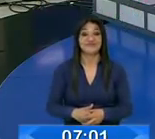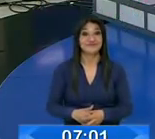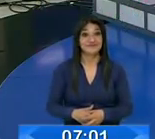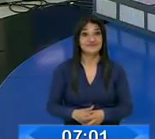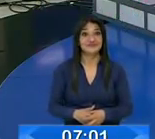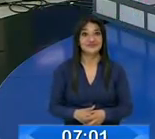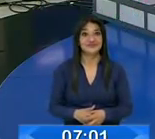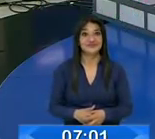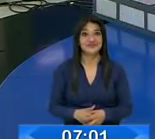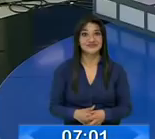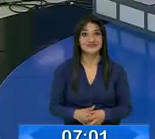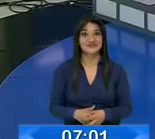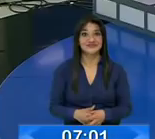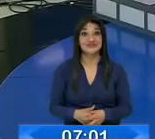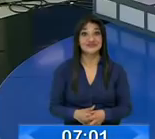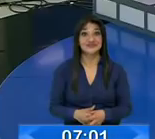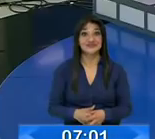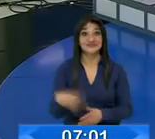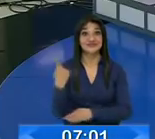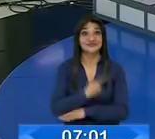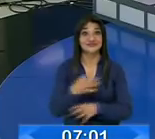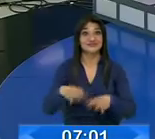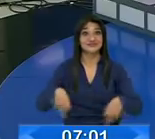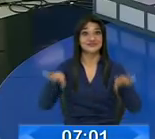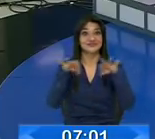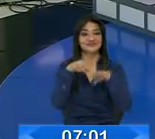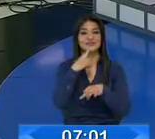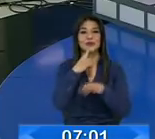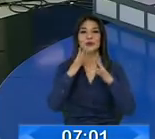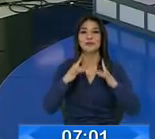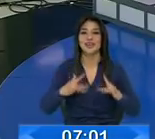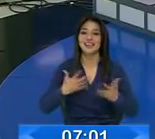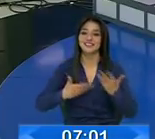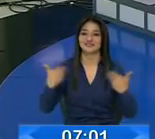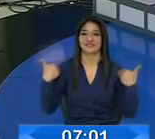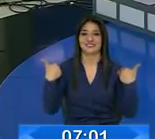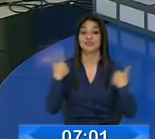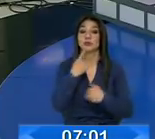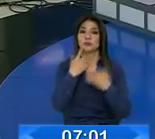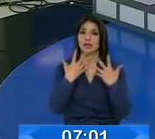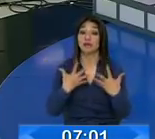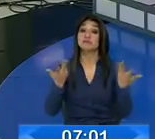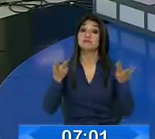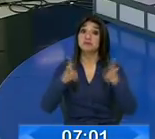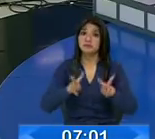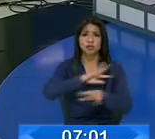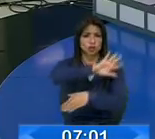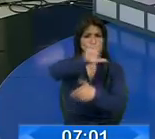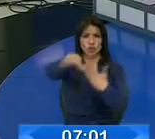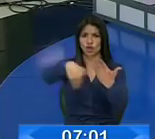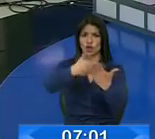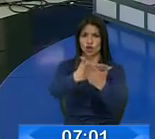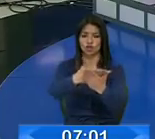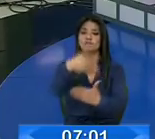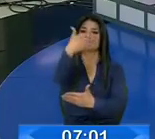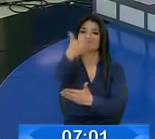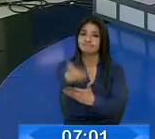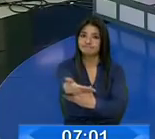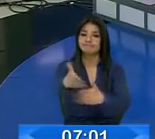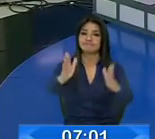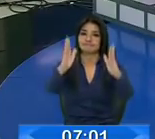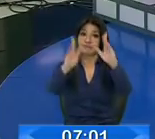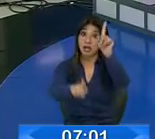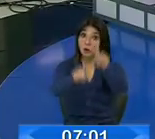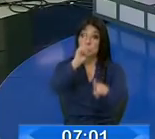día importante para celebrar junto a Alison Corral, que está de cumpleaños, y también a todos los que están en la otro lado, que también debe haber